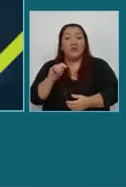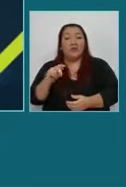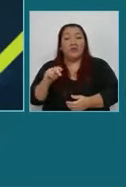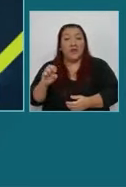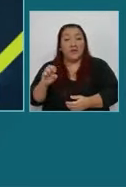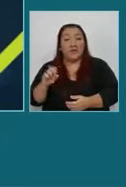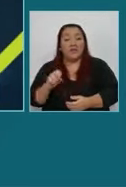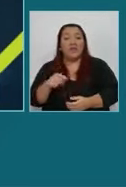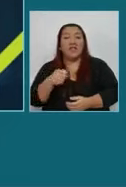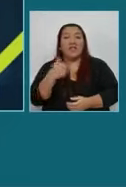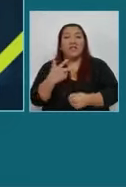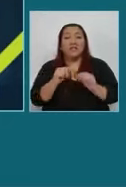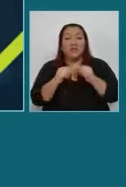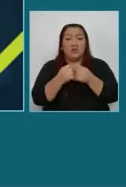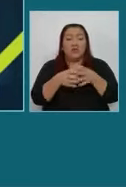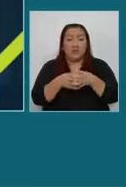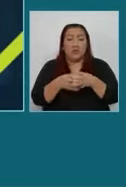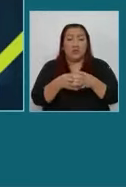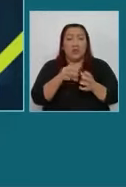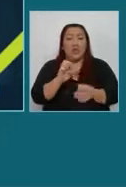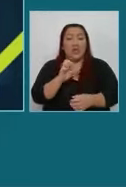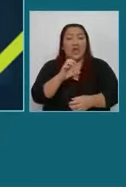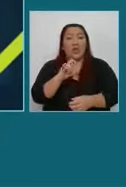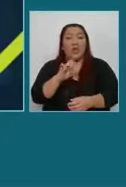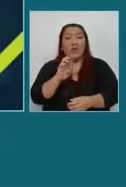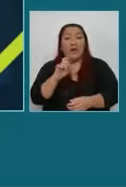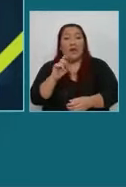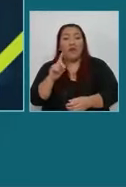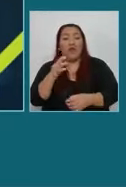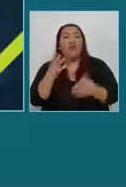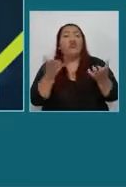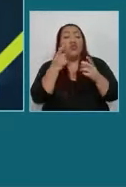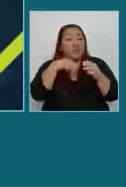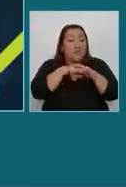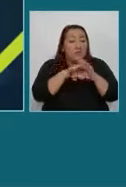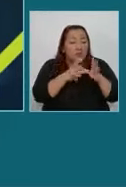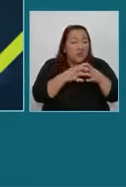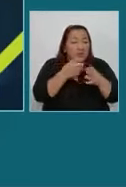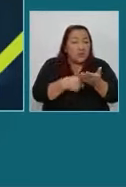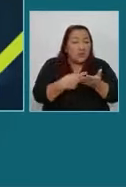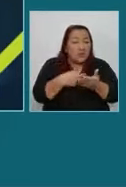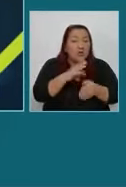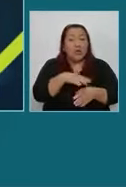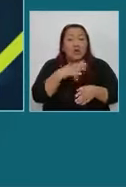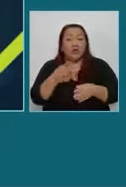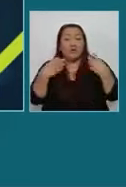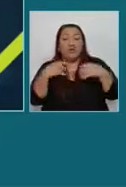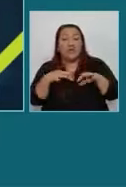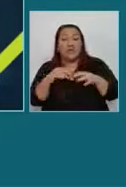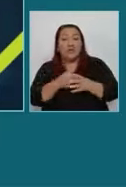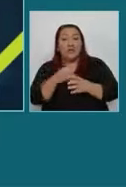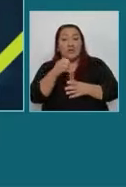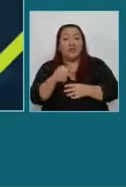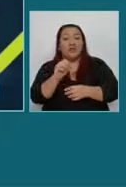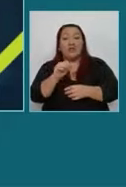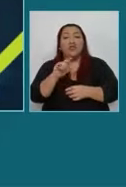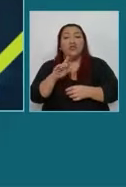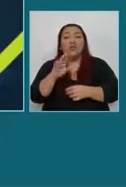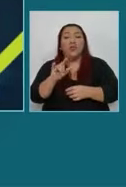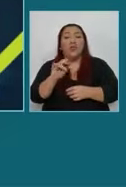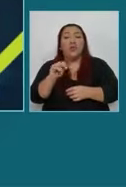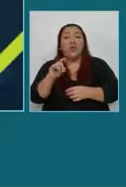tiene tres unidades, ¿no? La incubadora, que es donde se ven las startups, la oficina de transferencia tecnológica, donde tenemos una subunidad que